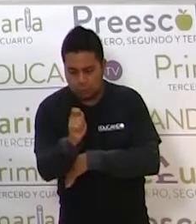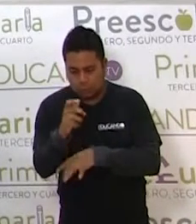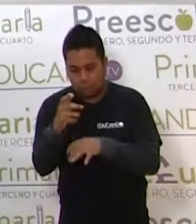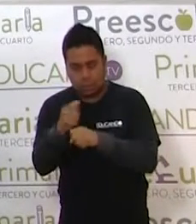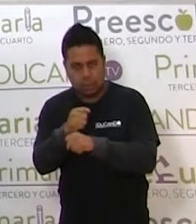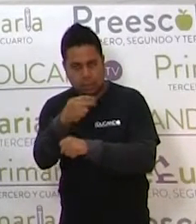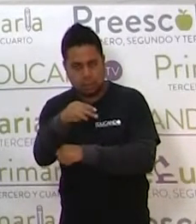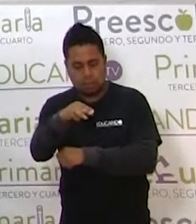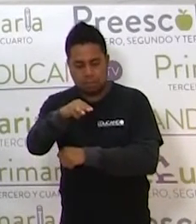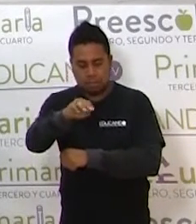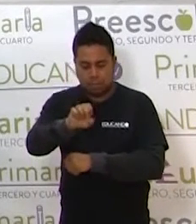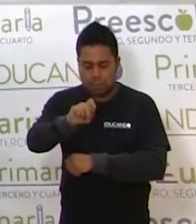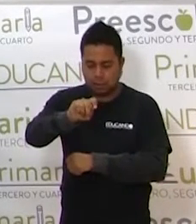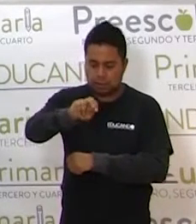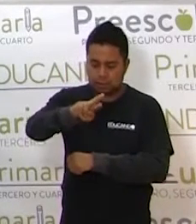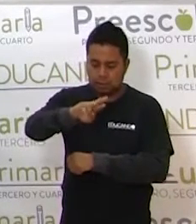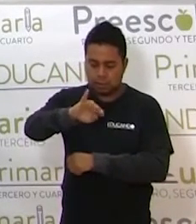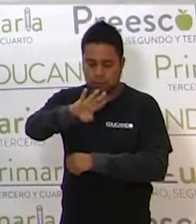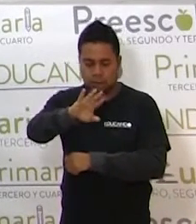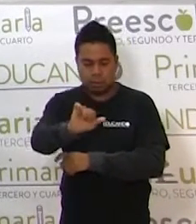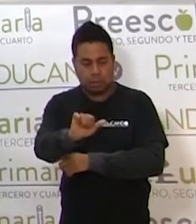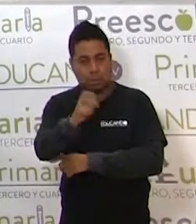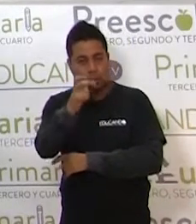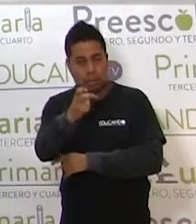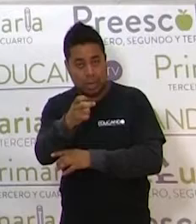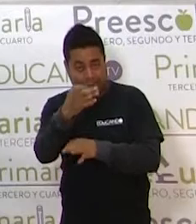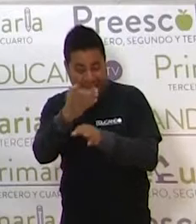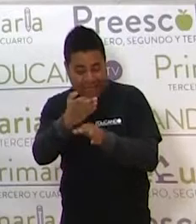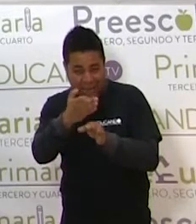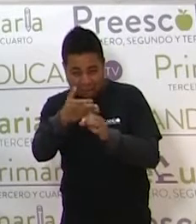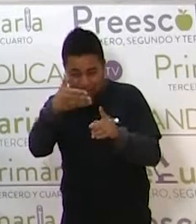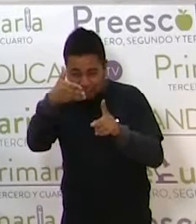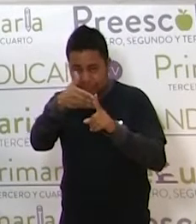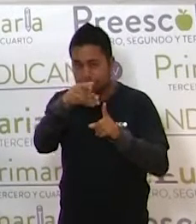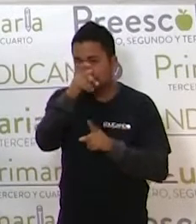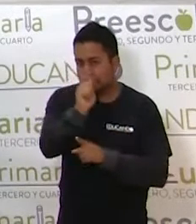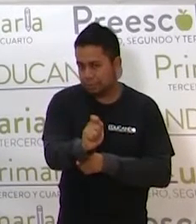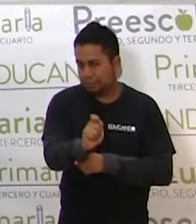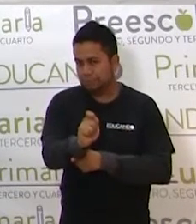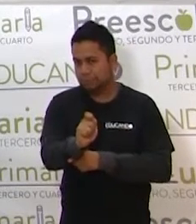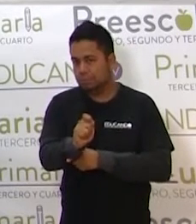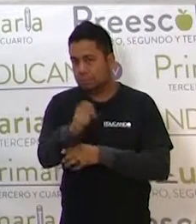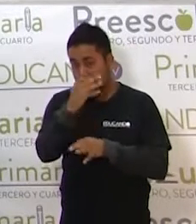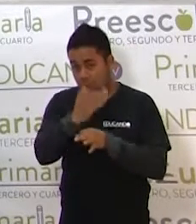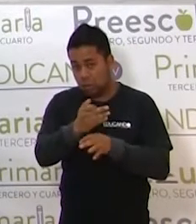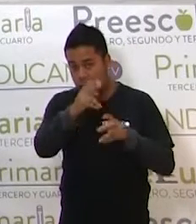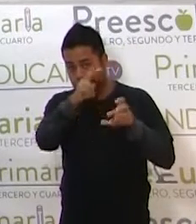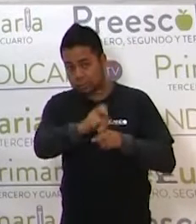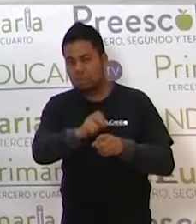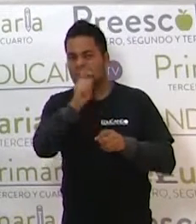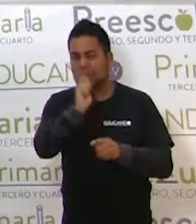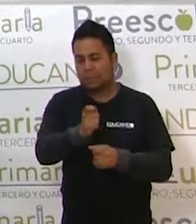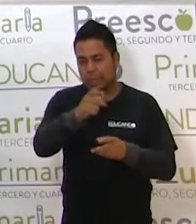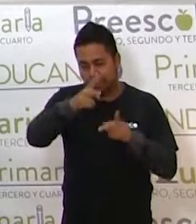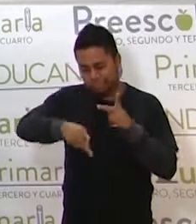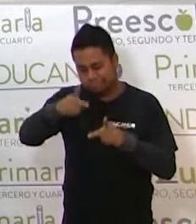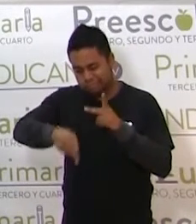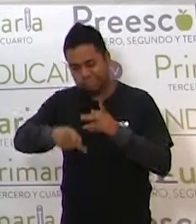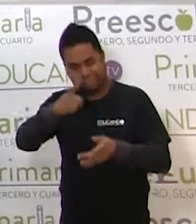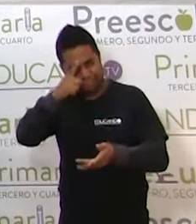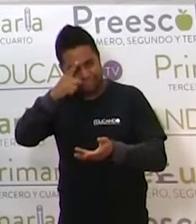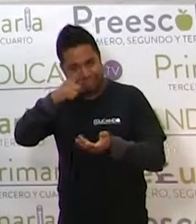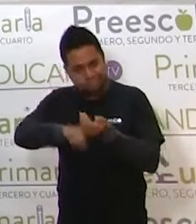en esta sesión nos vamos a enfocar a lo que es el mismo conteo pero con una característica